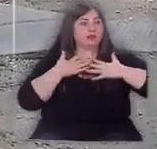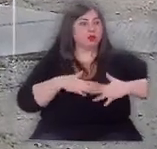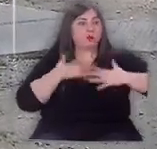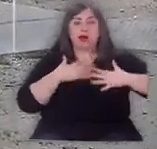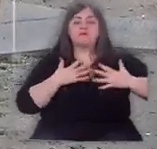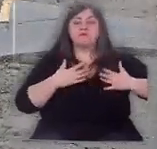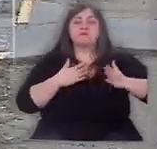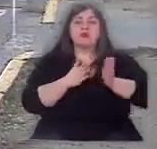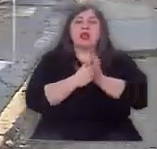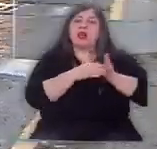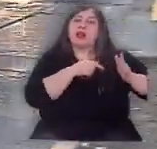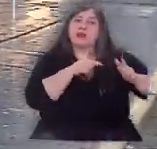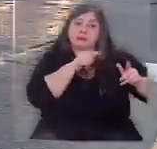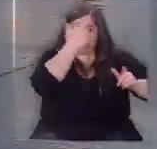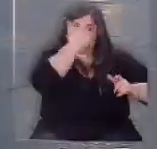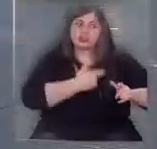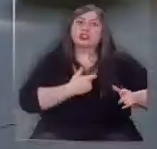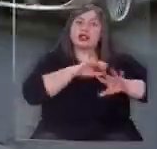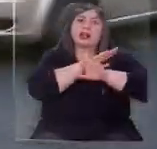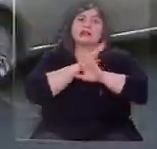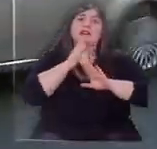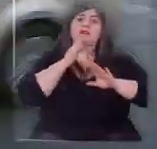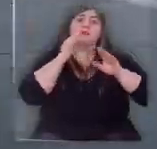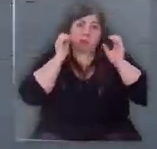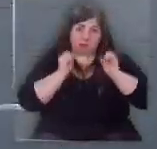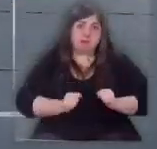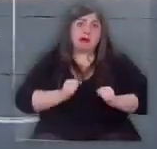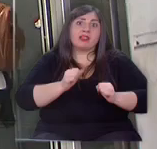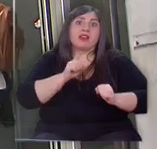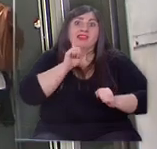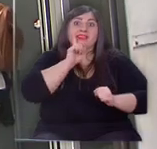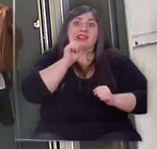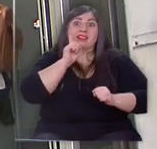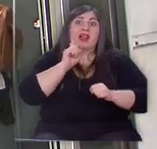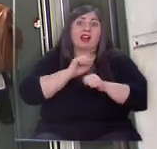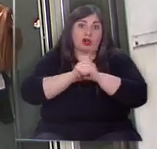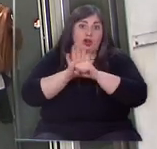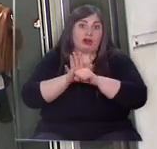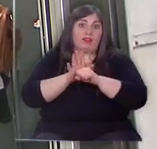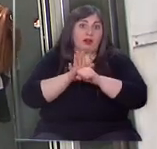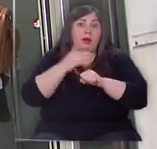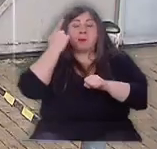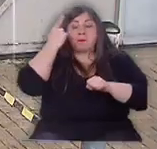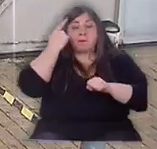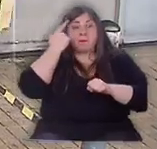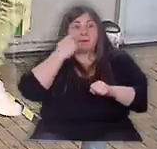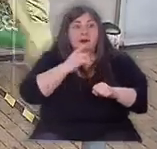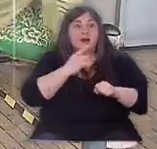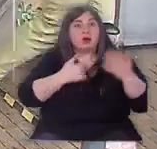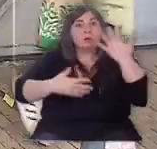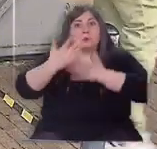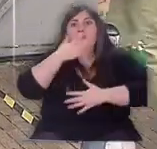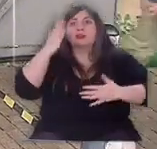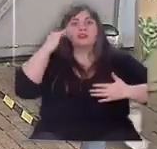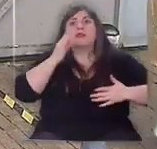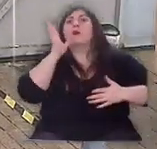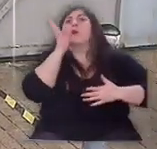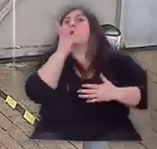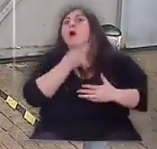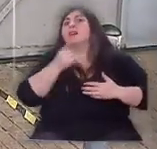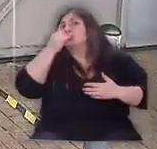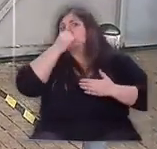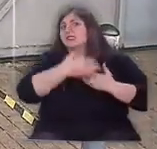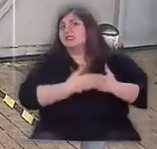Eso significa que la persona probablemente esté protegida por un tiempo, pero no sabemos por cuánto tiempo, porque en este